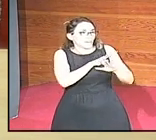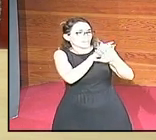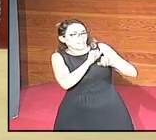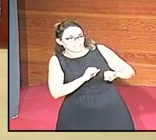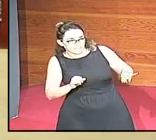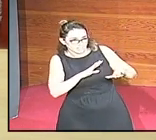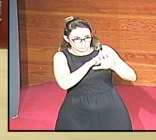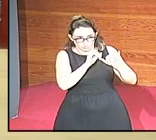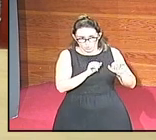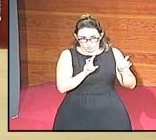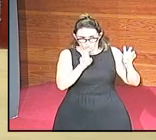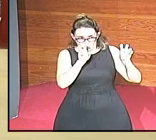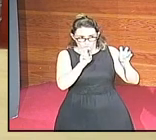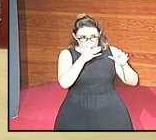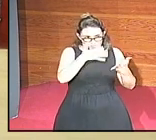terrible.